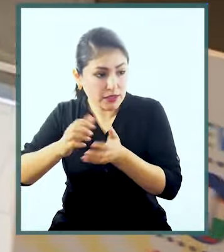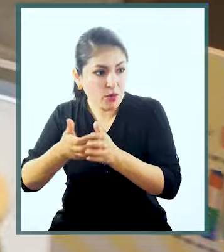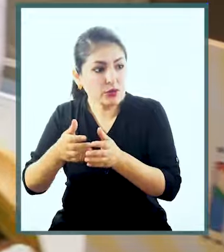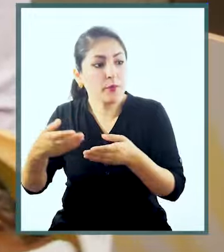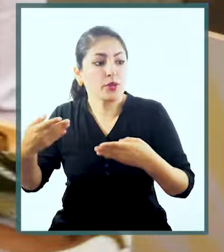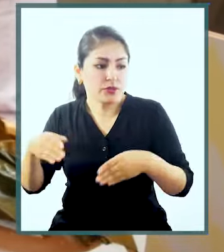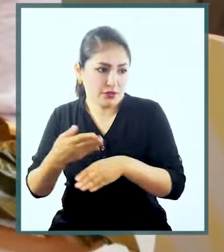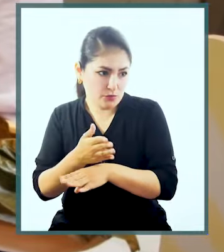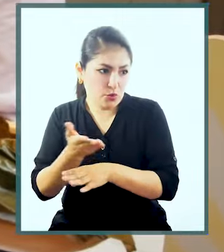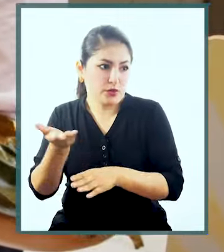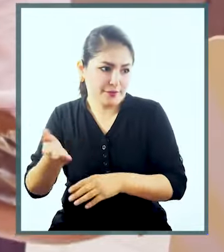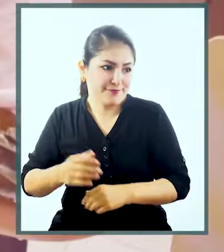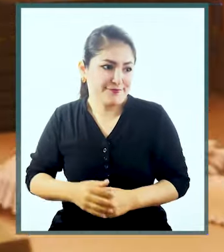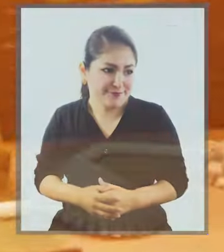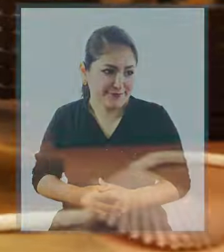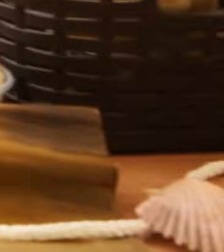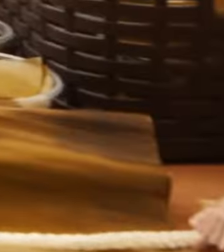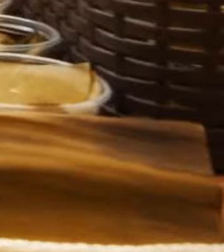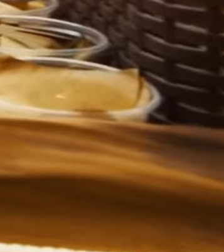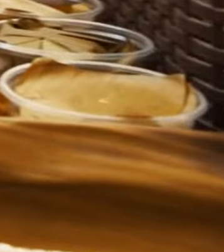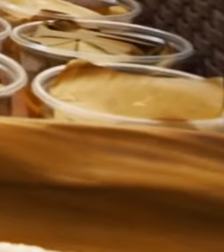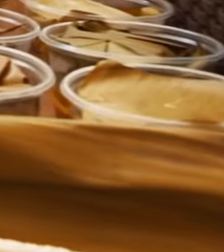esta vez al estilo cosqueño.